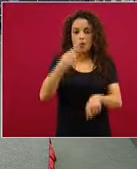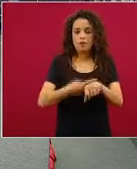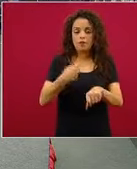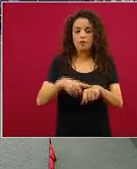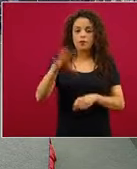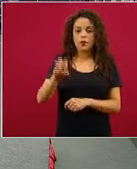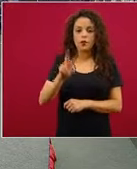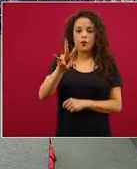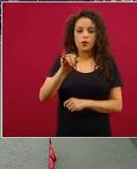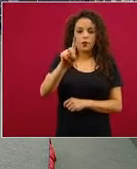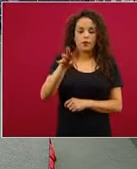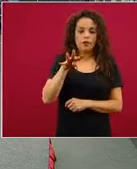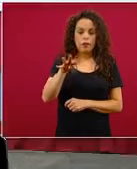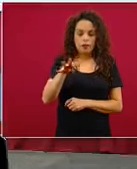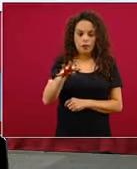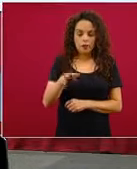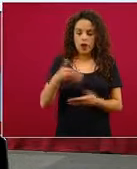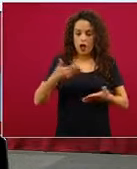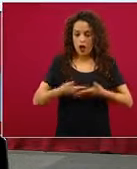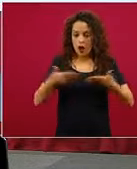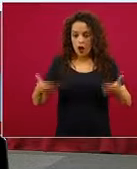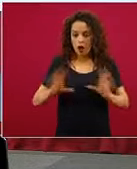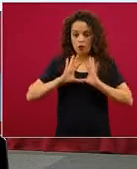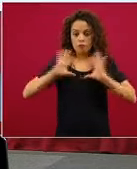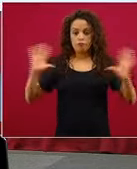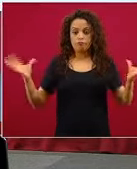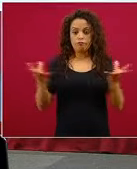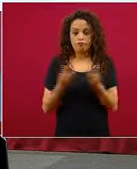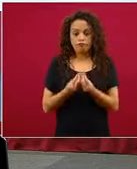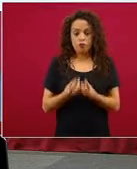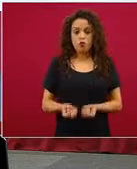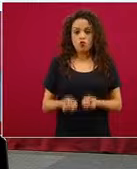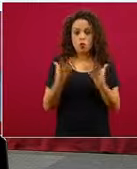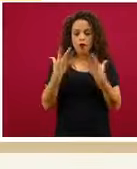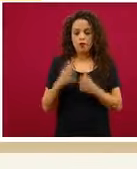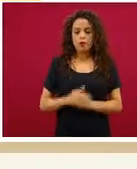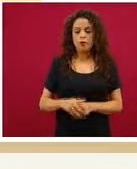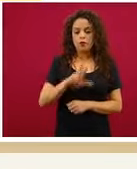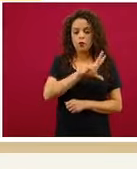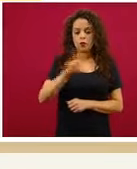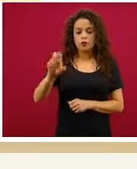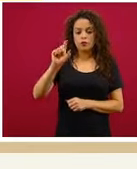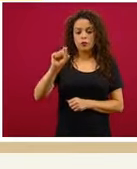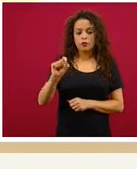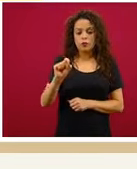COVID-19 y para el día de hoy representan también un acumulado de